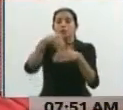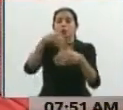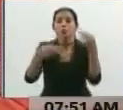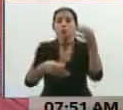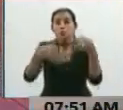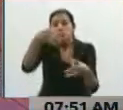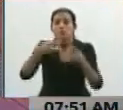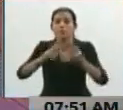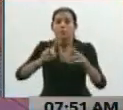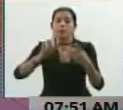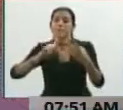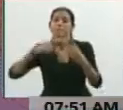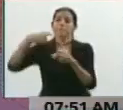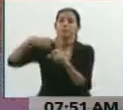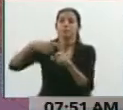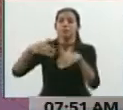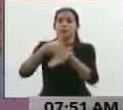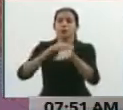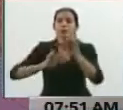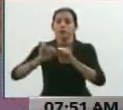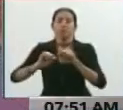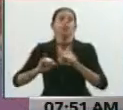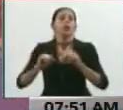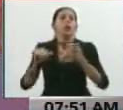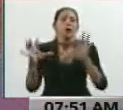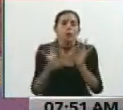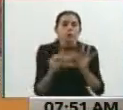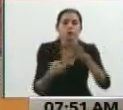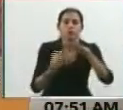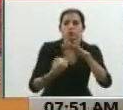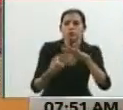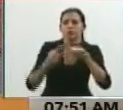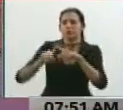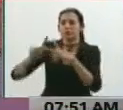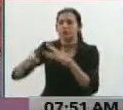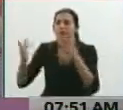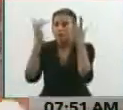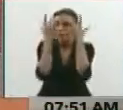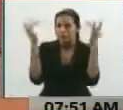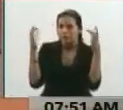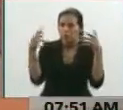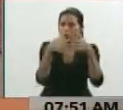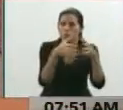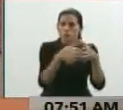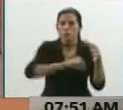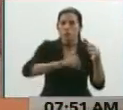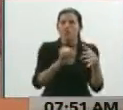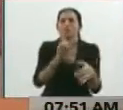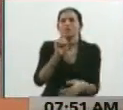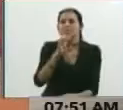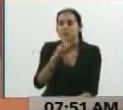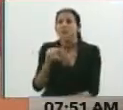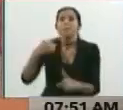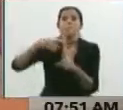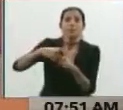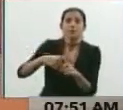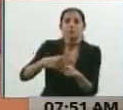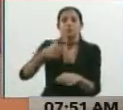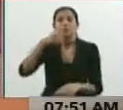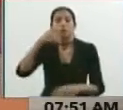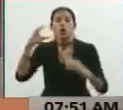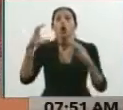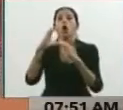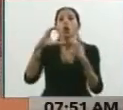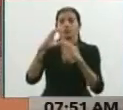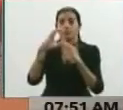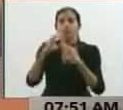estamos articulados está el kodak y está el sebin están todos los organismos de inteligencia del estado más la autoridad aeronáutica con la tele que es el que otorga la